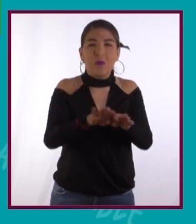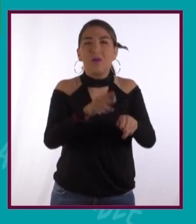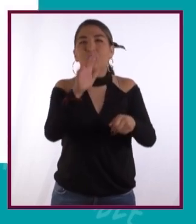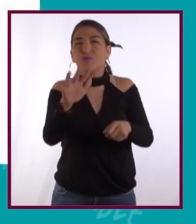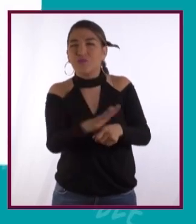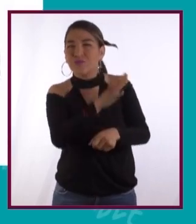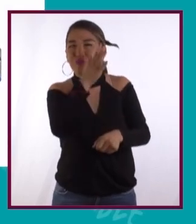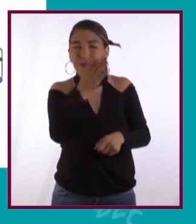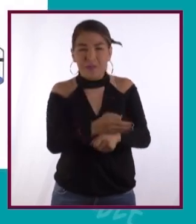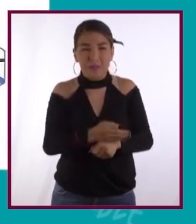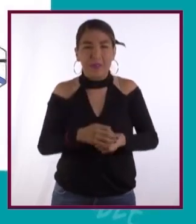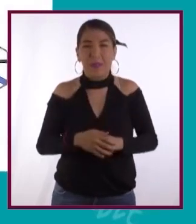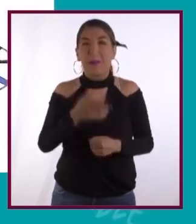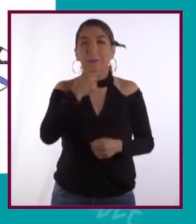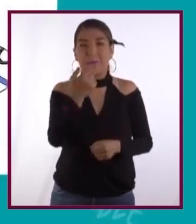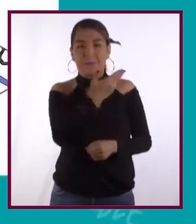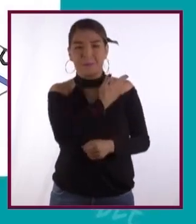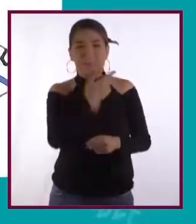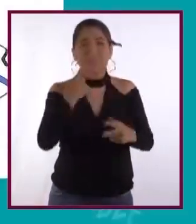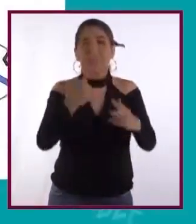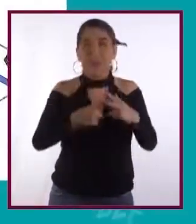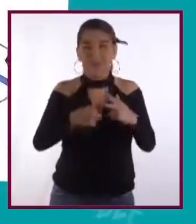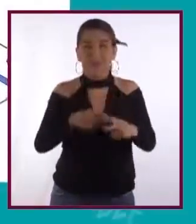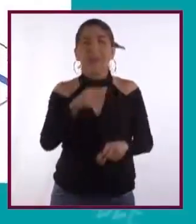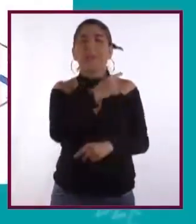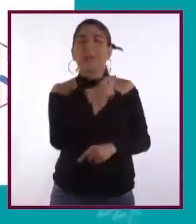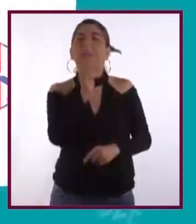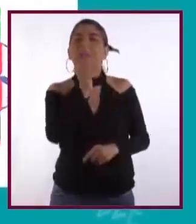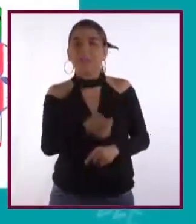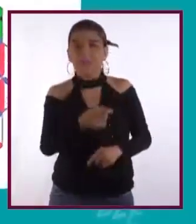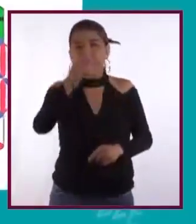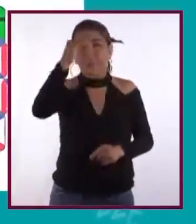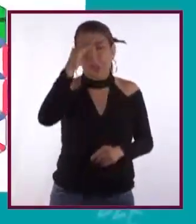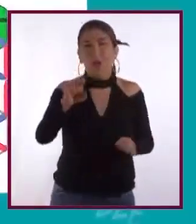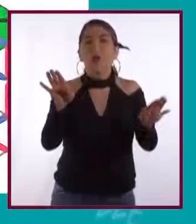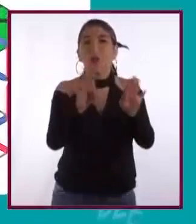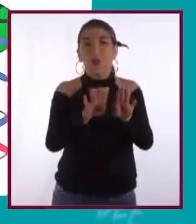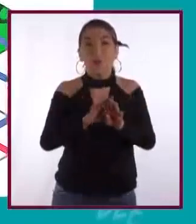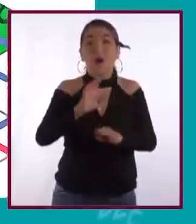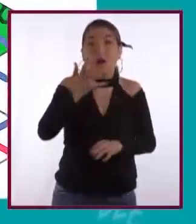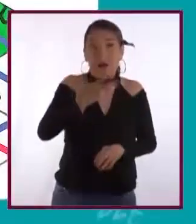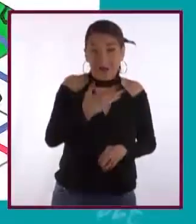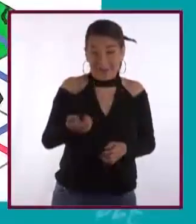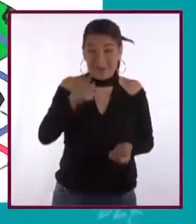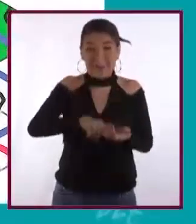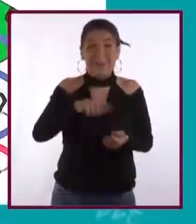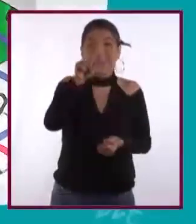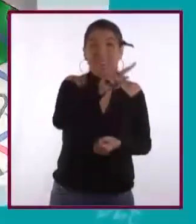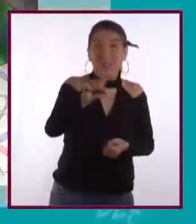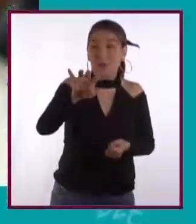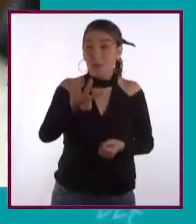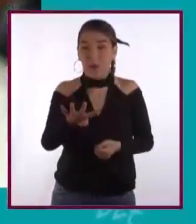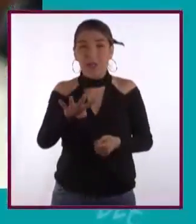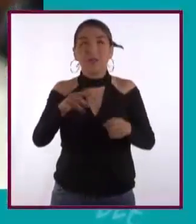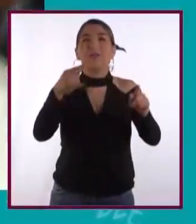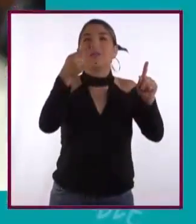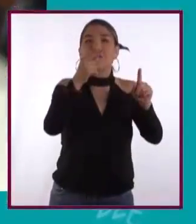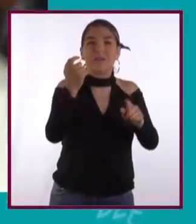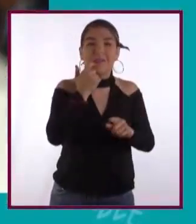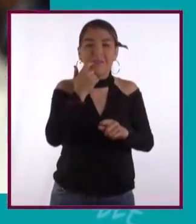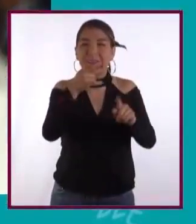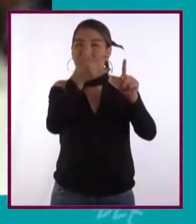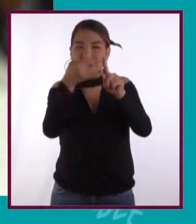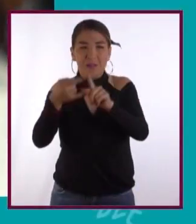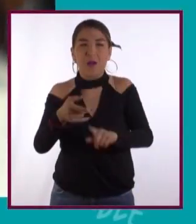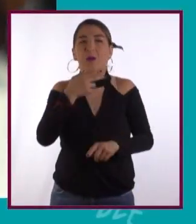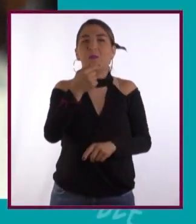periódica. Posteriormente, el matemático Robert Berger propuso que esto era posible con 104 azulejos y